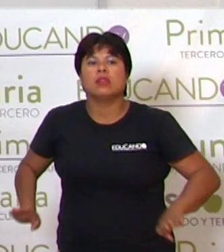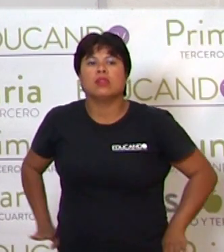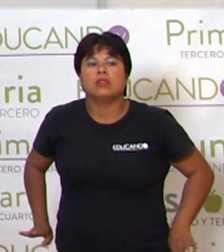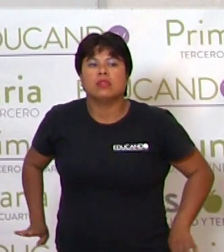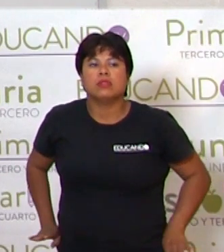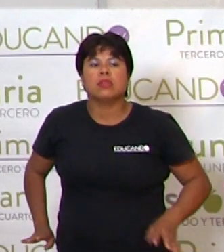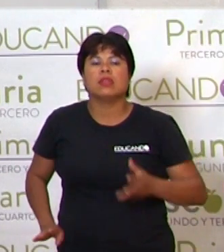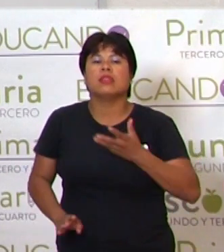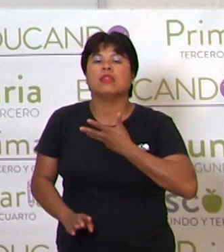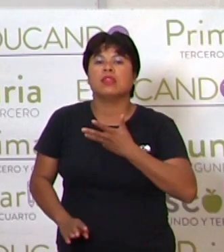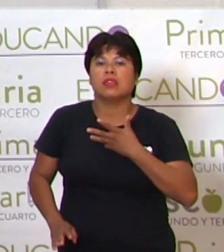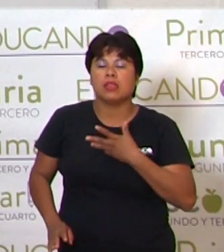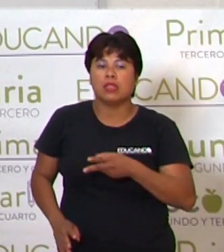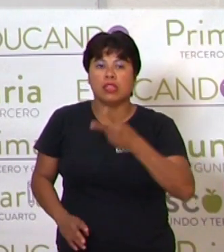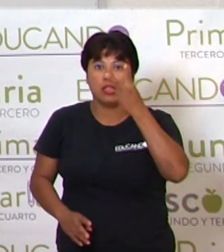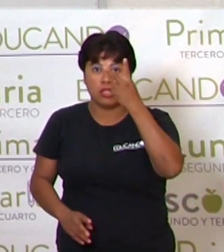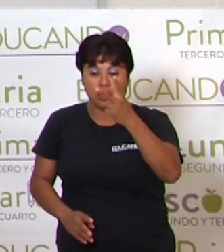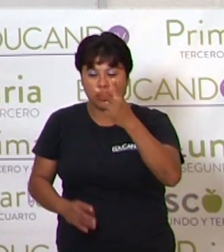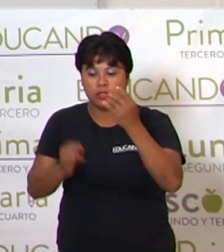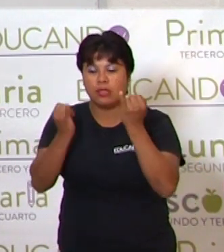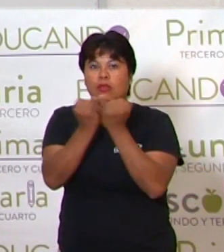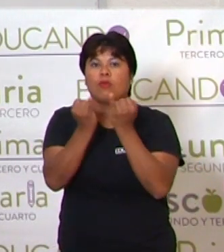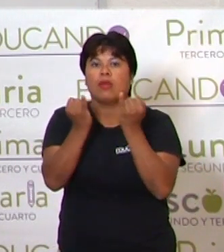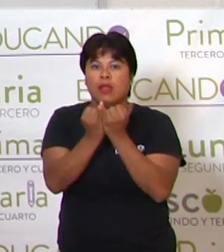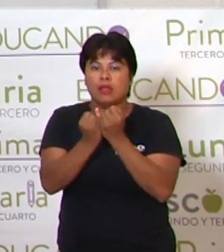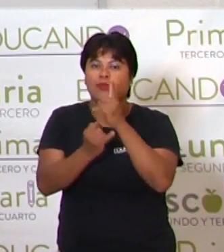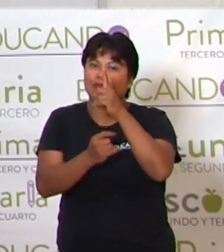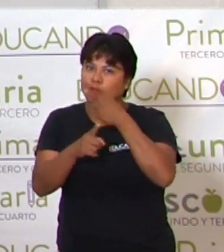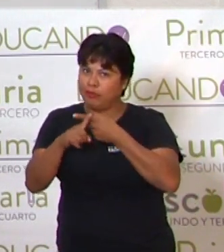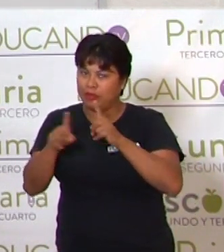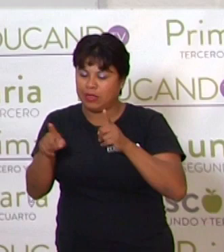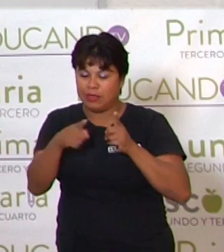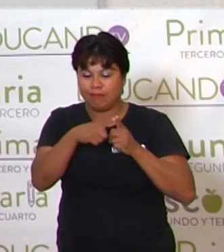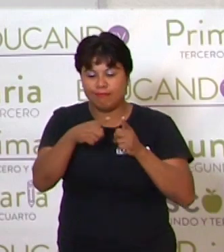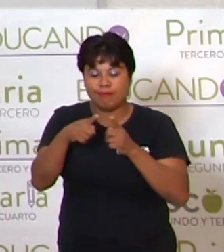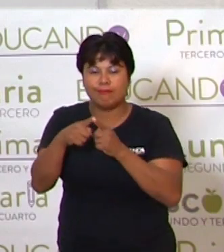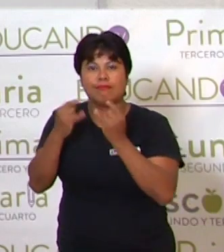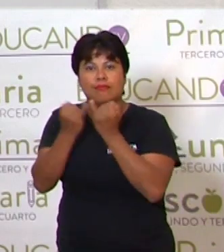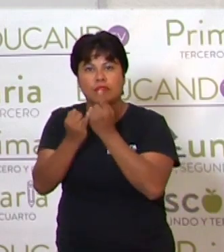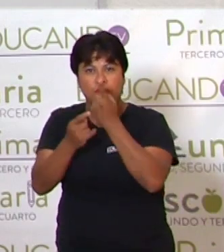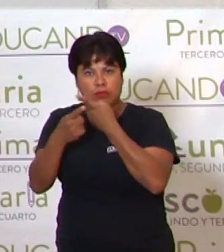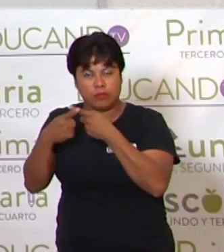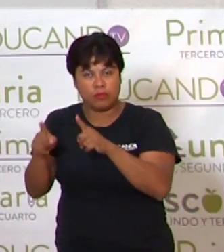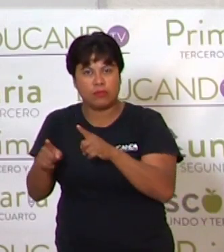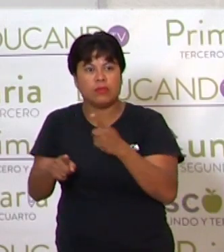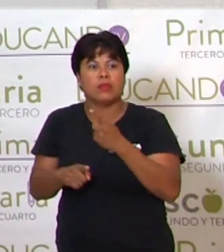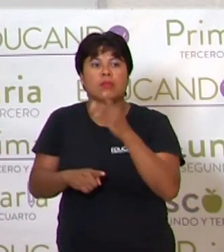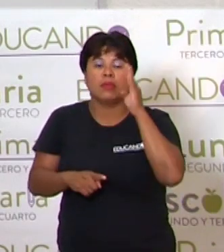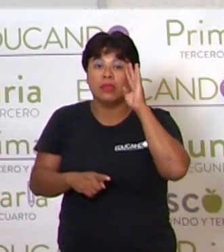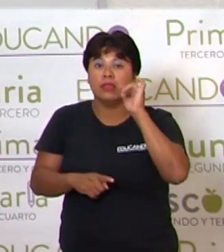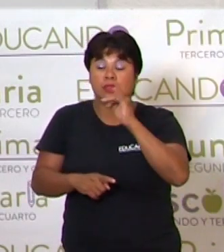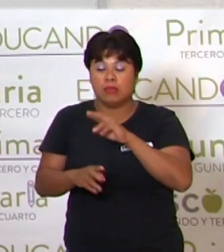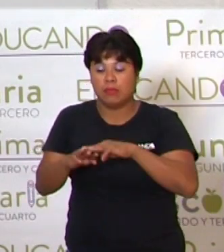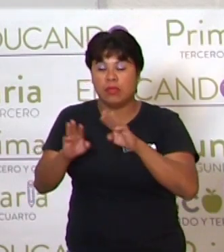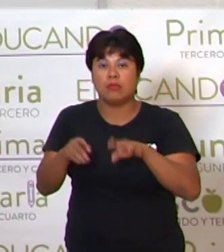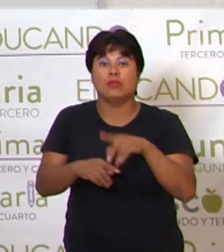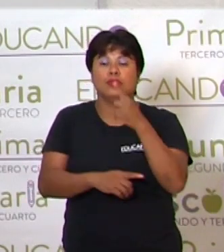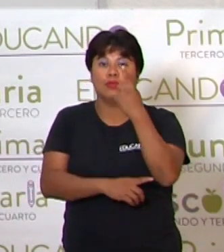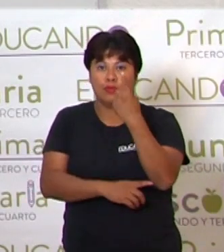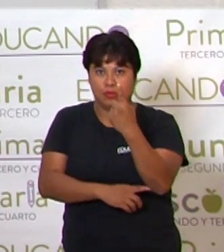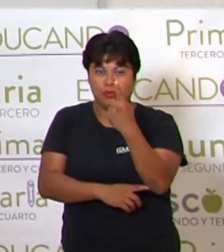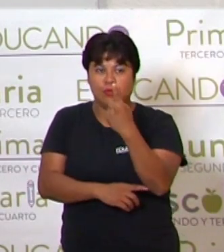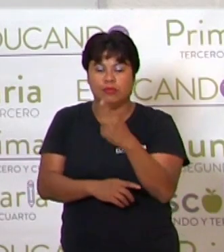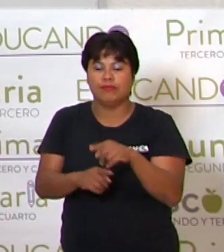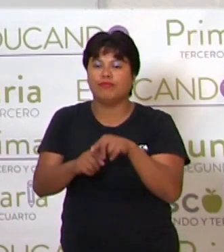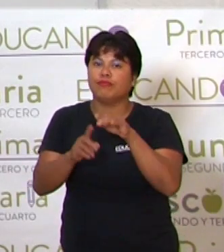tiene dos lados iguales y uno no, ¿verdad? Bien, entonces, ¿te parece si medimos uno? Mejor dicho,